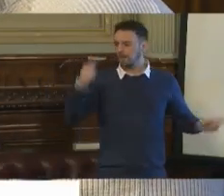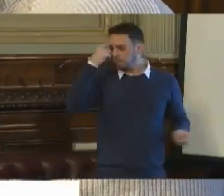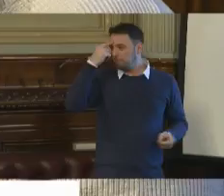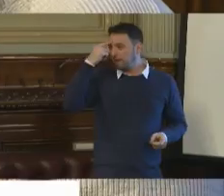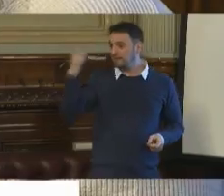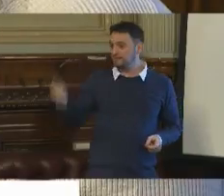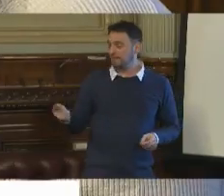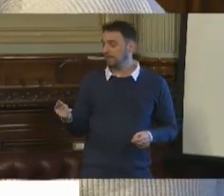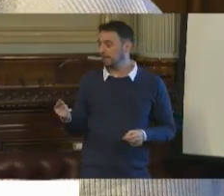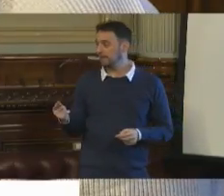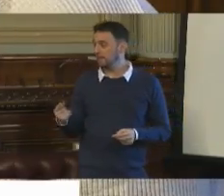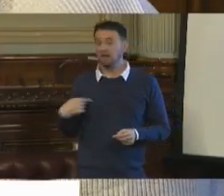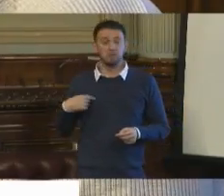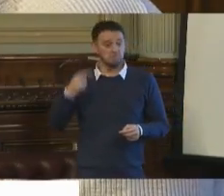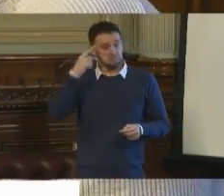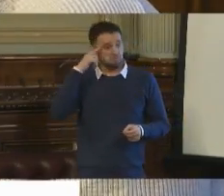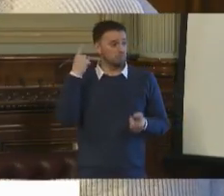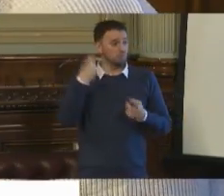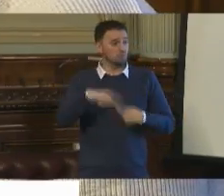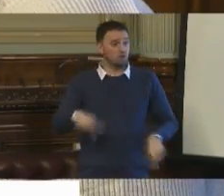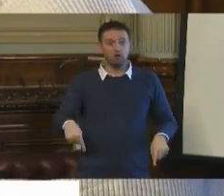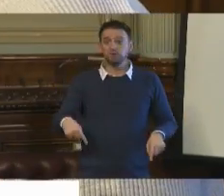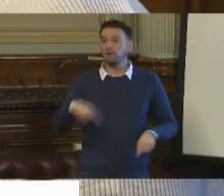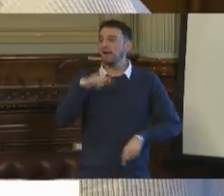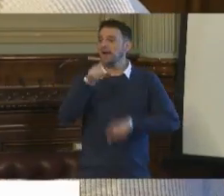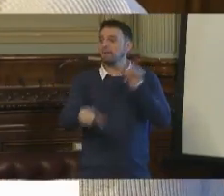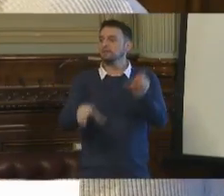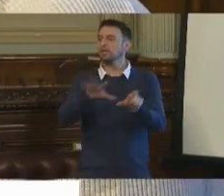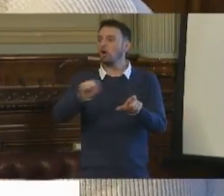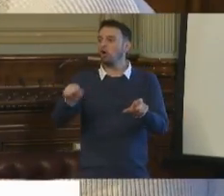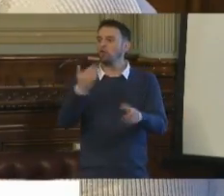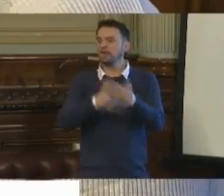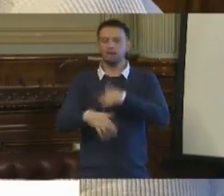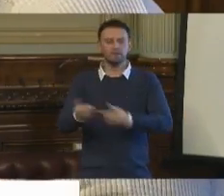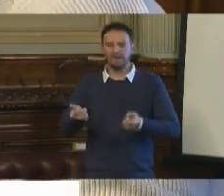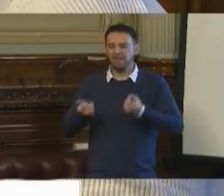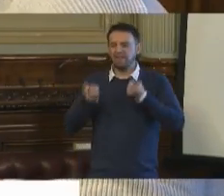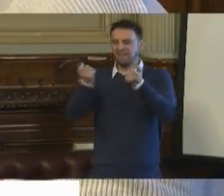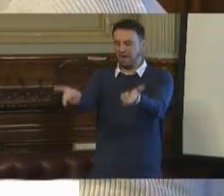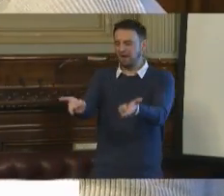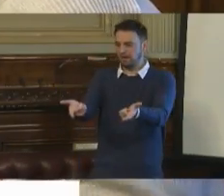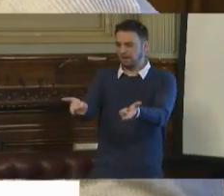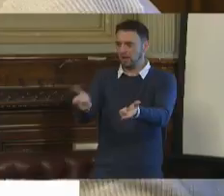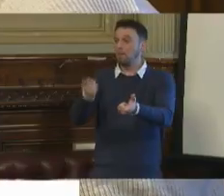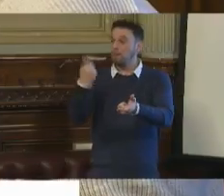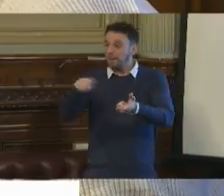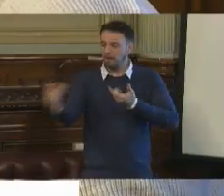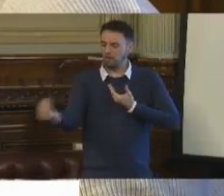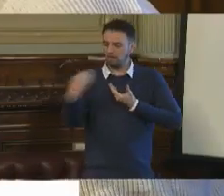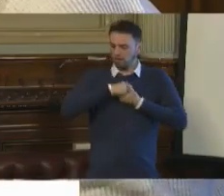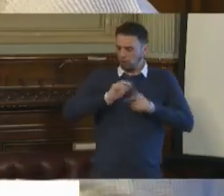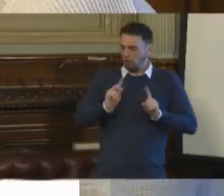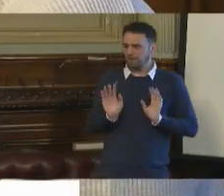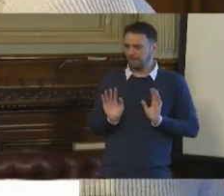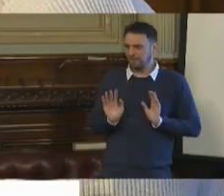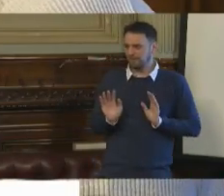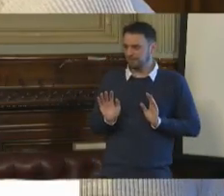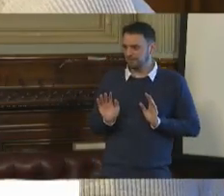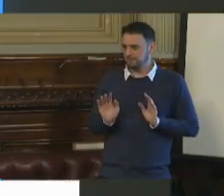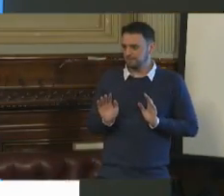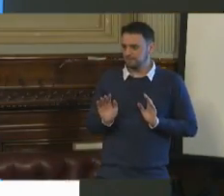se piensan cosas para las personas con discapacidad de manera separada